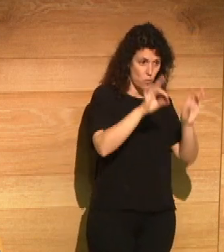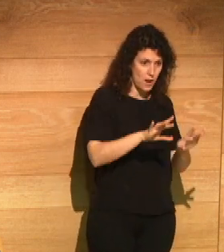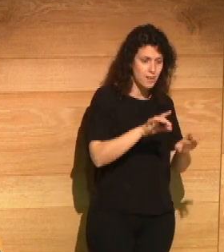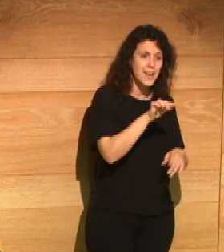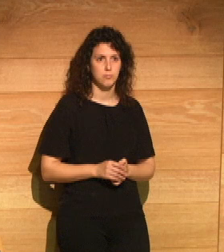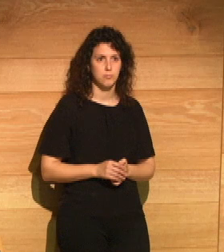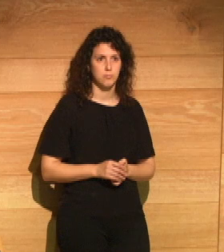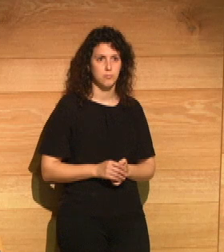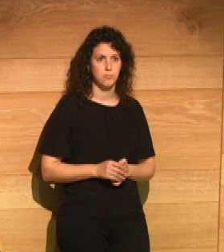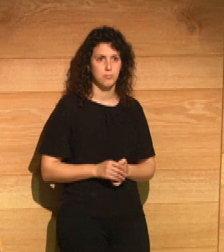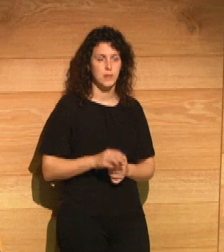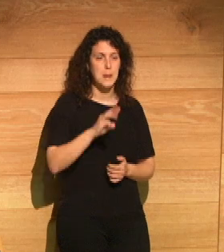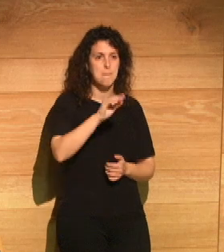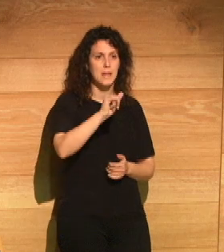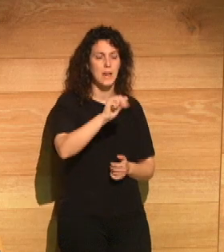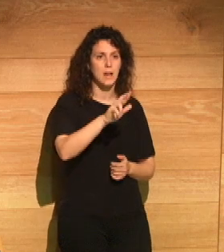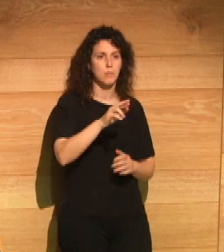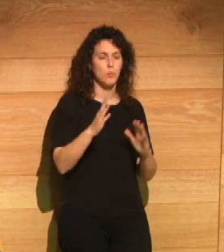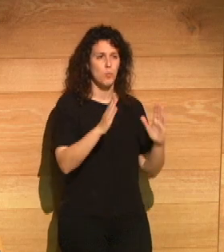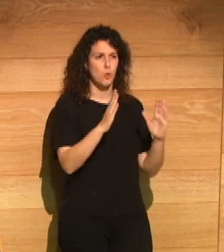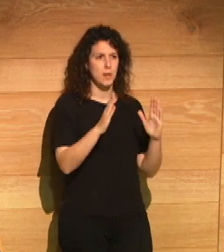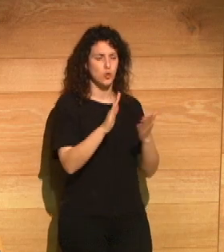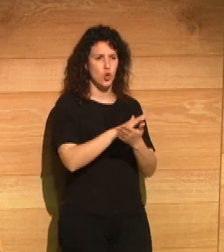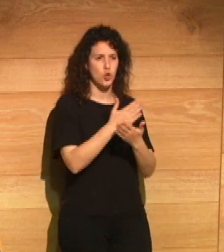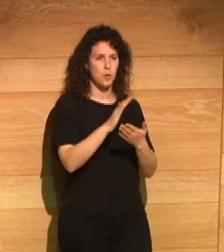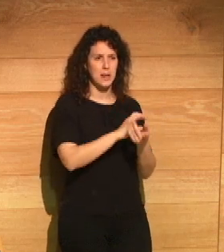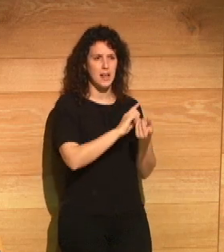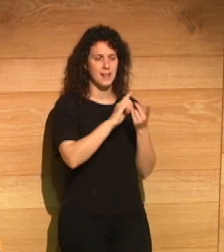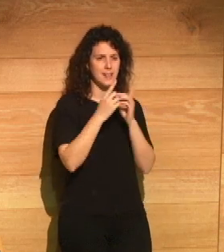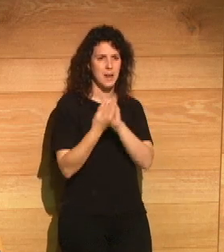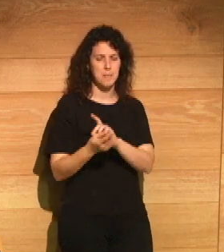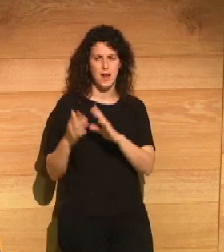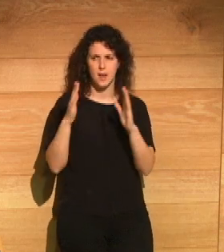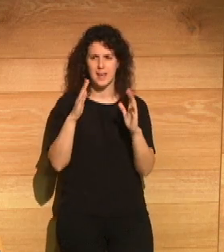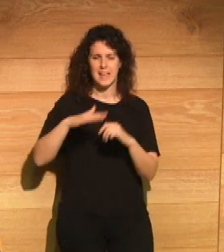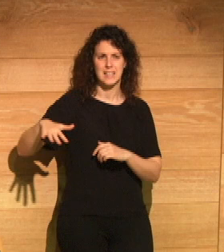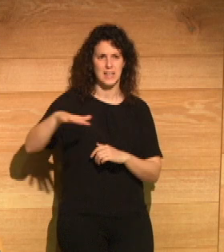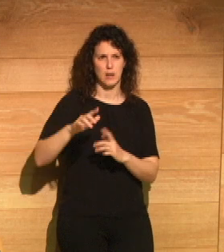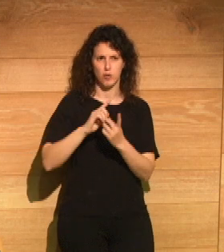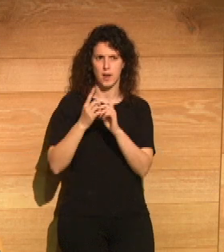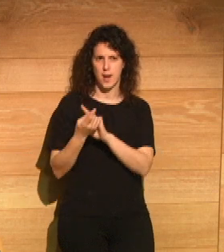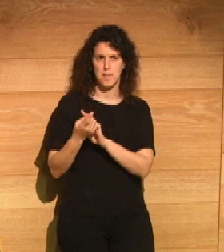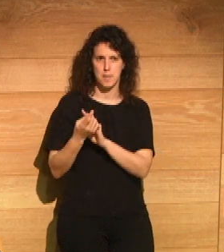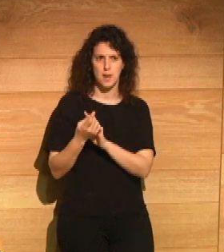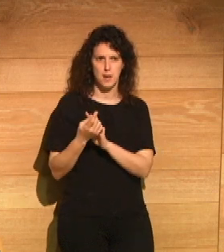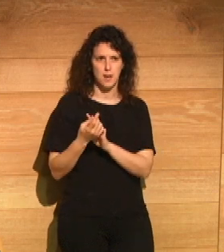ella. Pilar, hay un momento en que la novela cambia de escenario